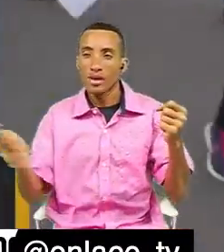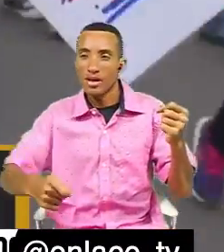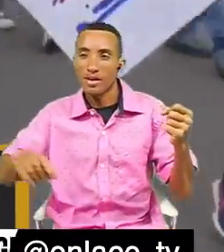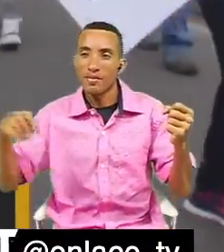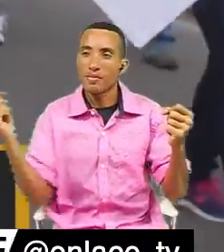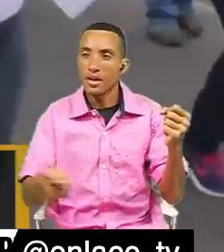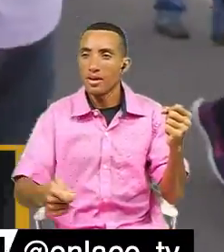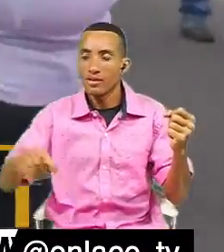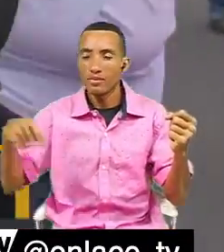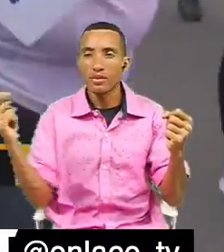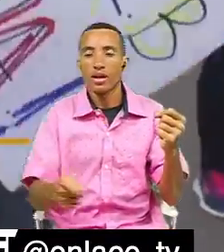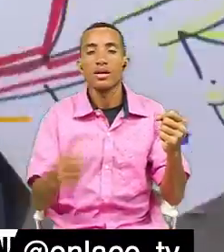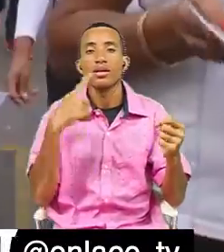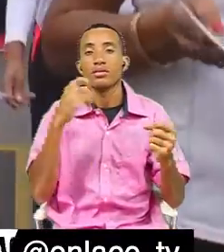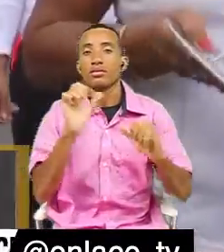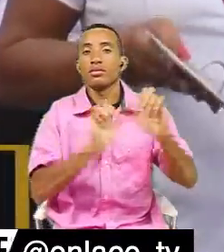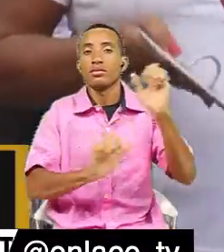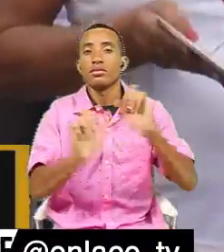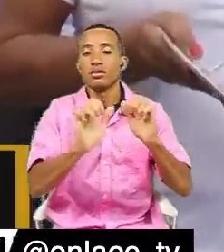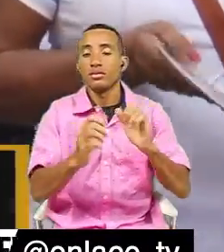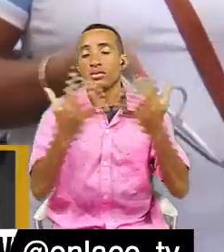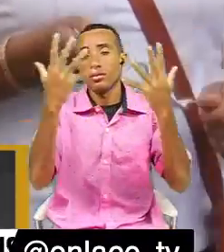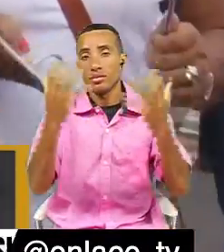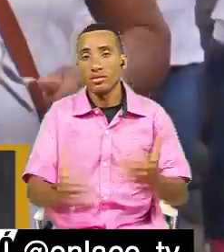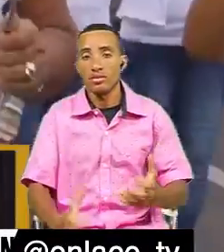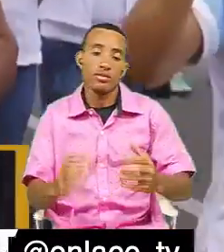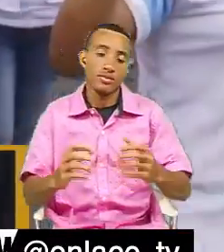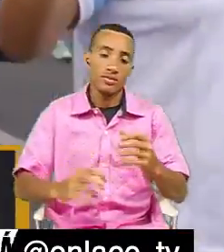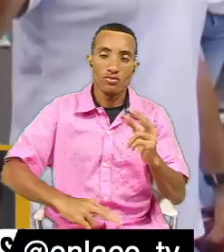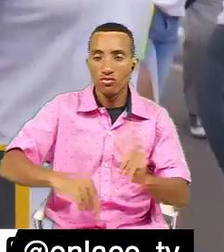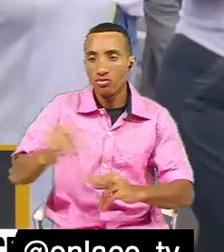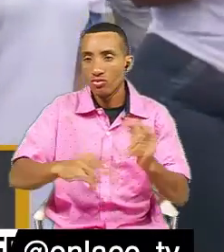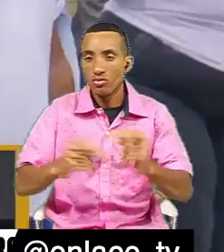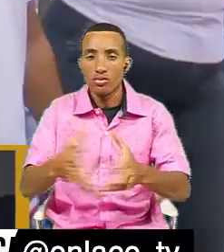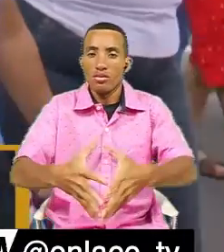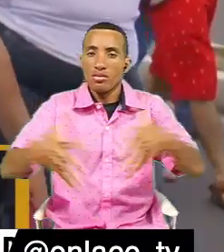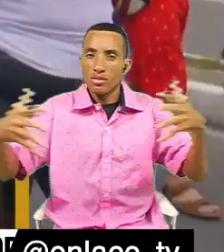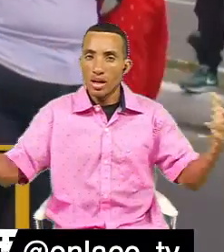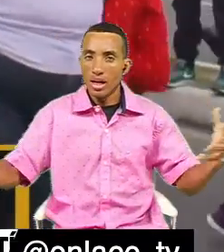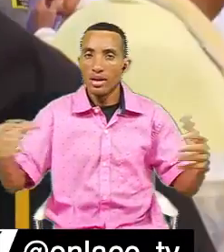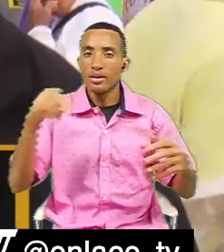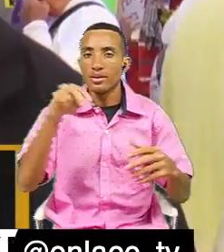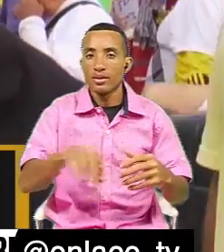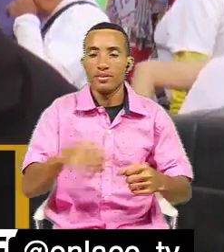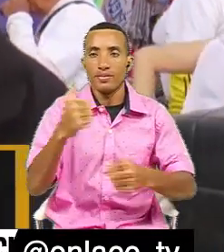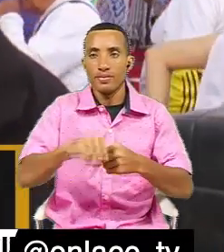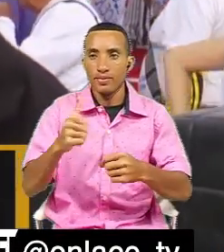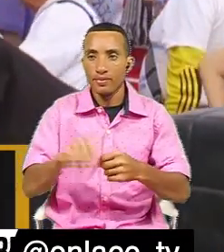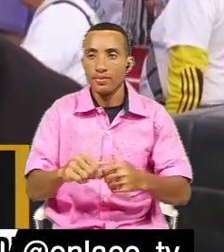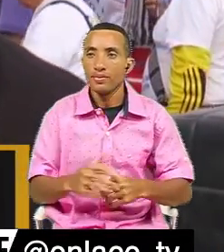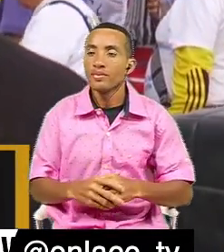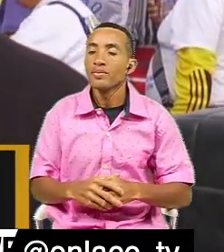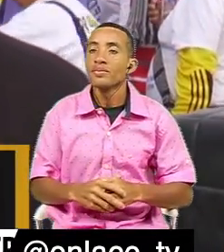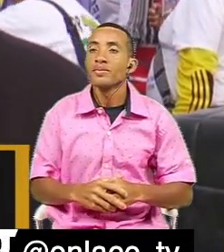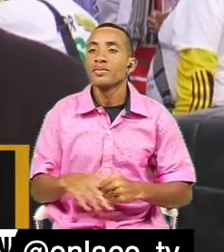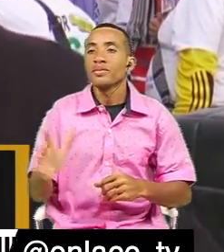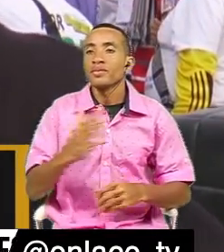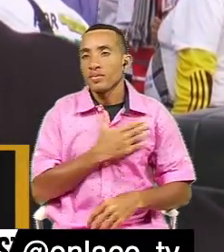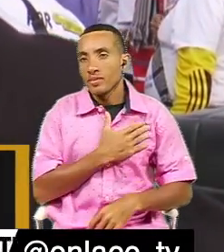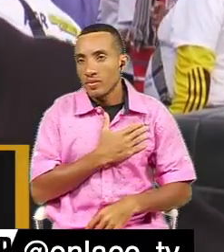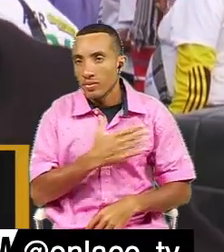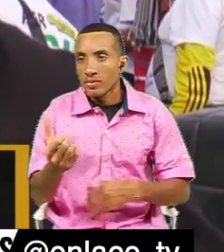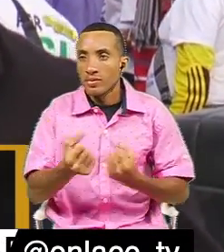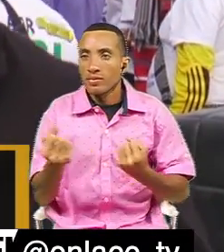organizaciones sociales en defensa del plan de modernización de la refinería de Barranca Bermeja. Los maestros participaron de esta jornada. Gente, en solidaridad con